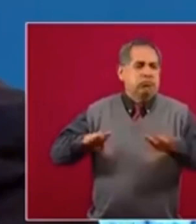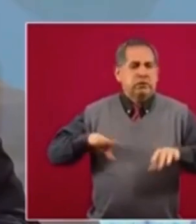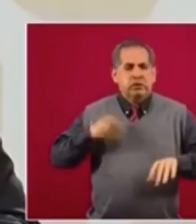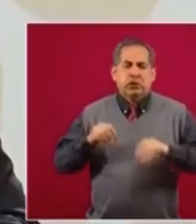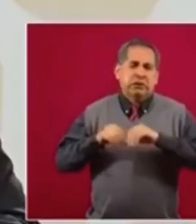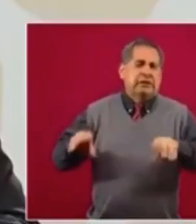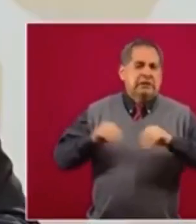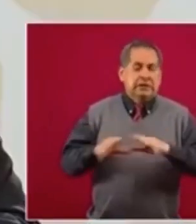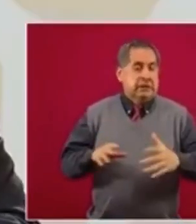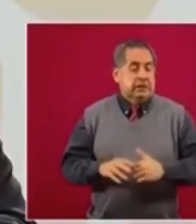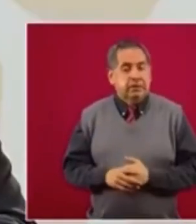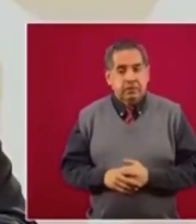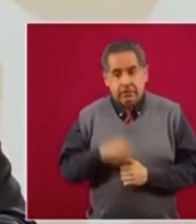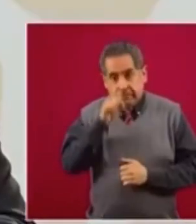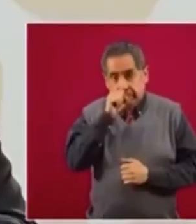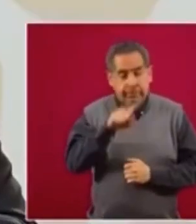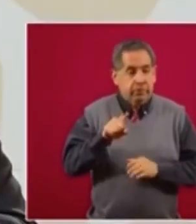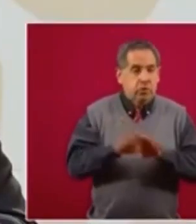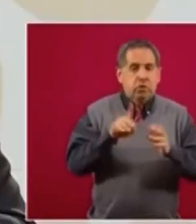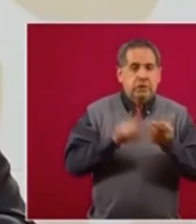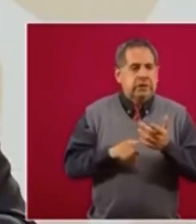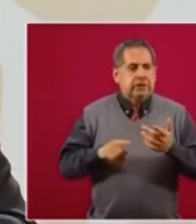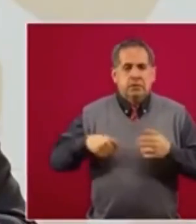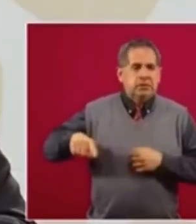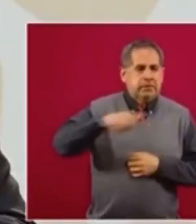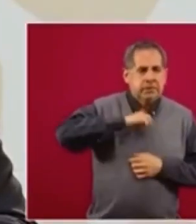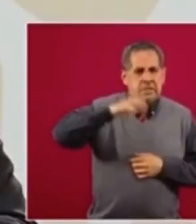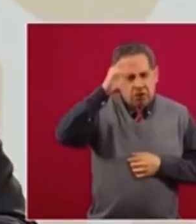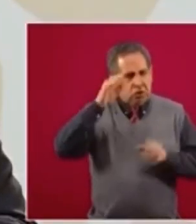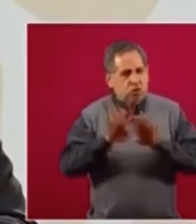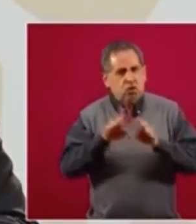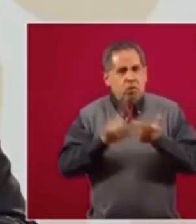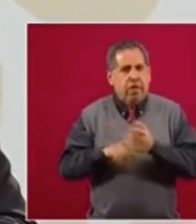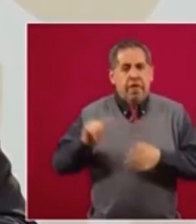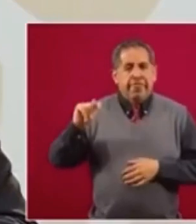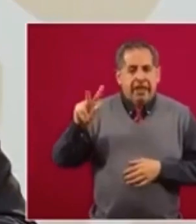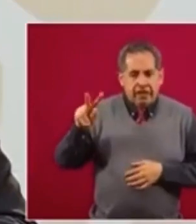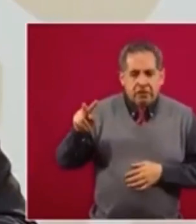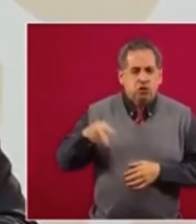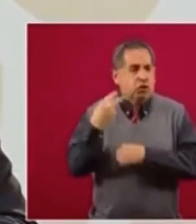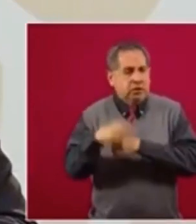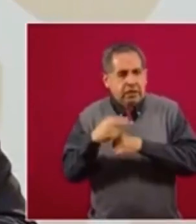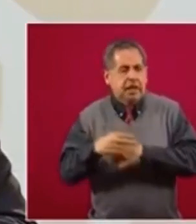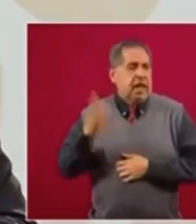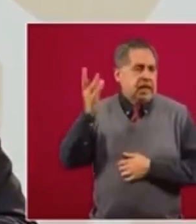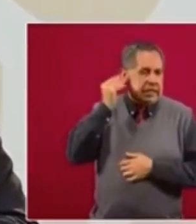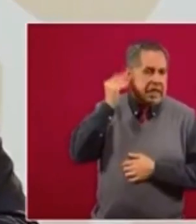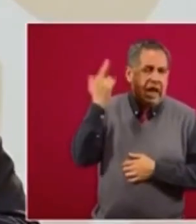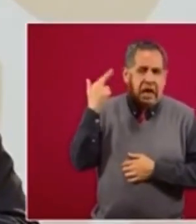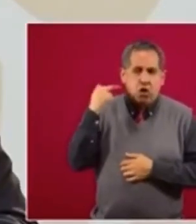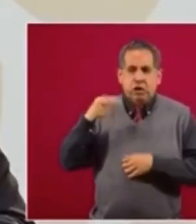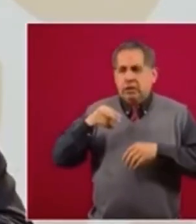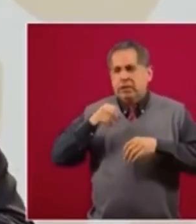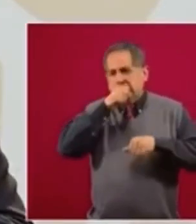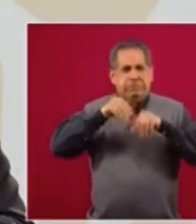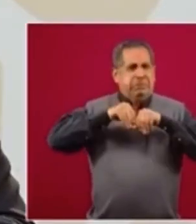esfuerzo. Y en cobertura logramos este acuerdo con las televisoras y radiodifusoras para poder